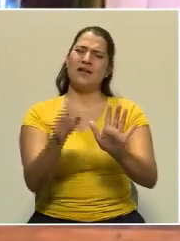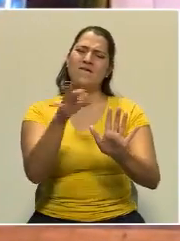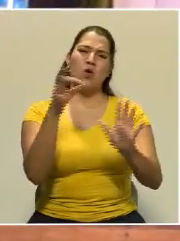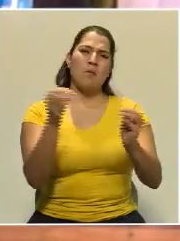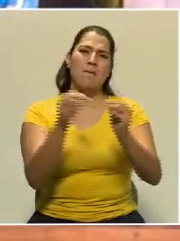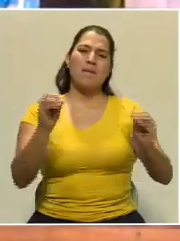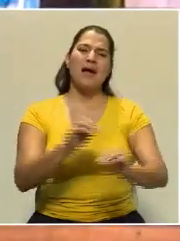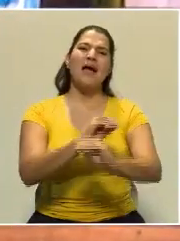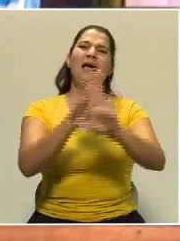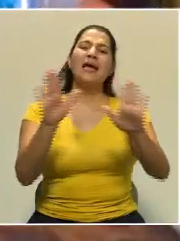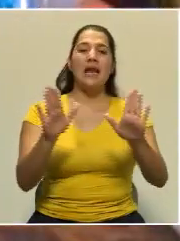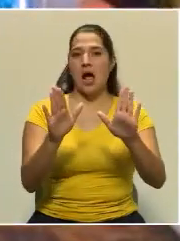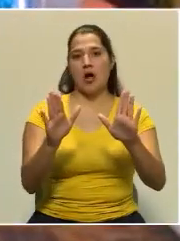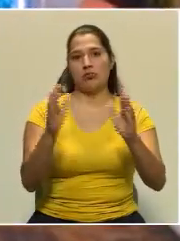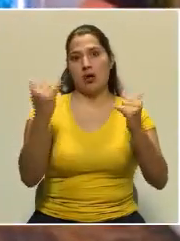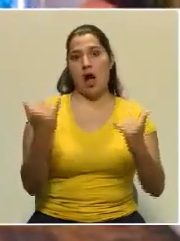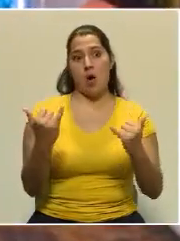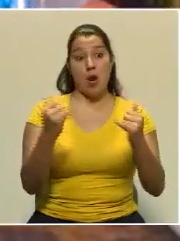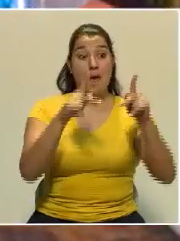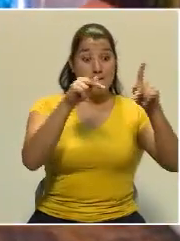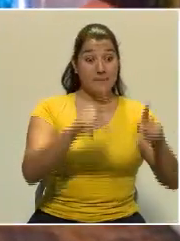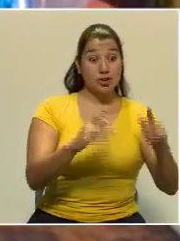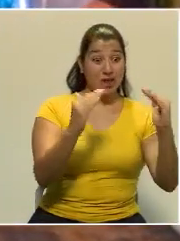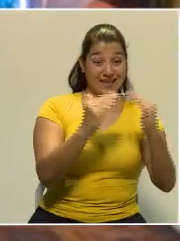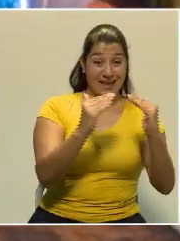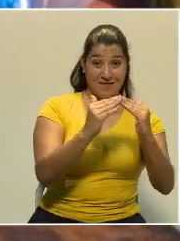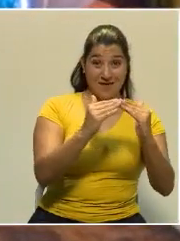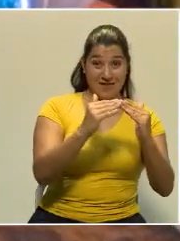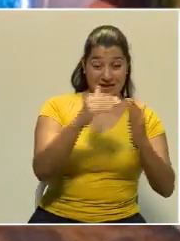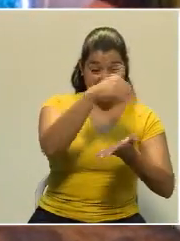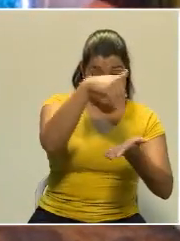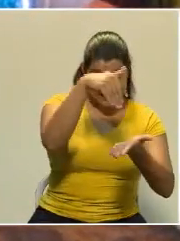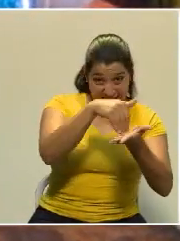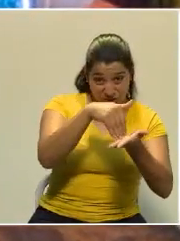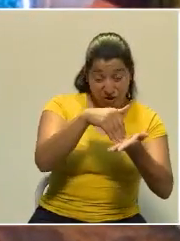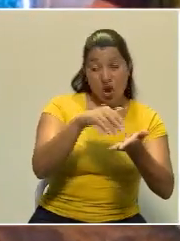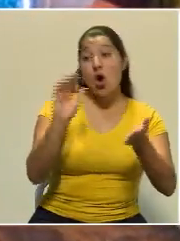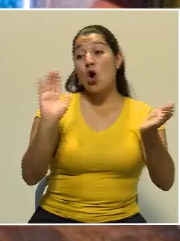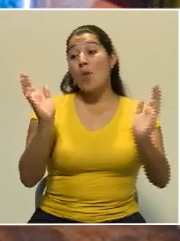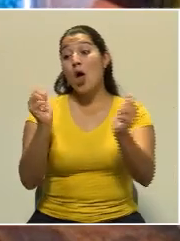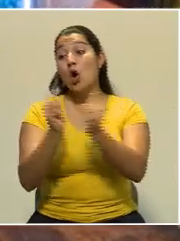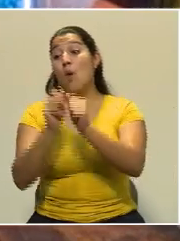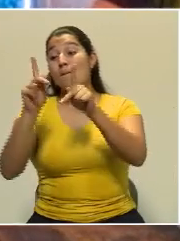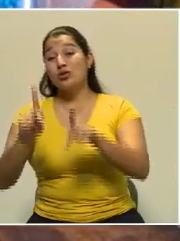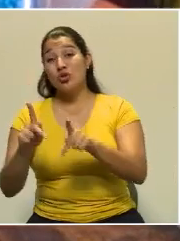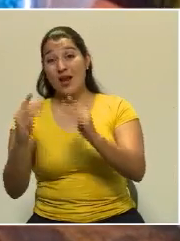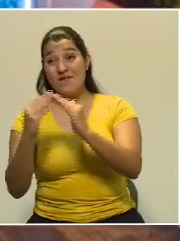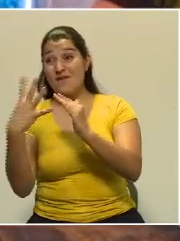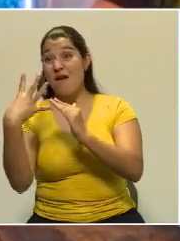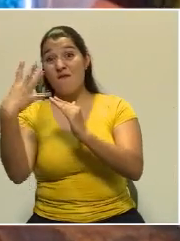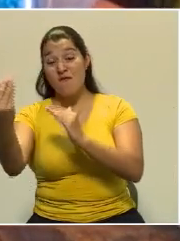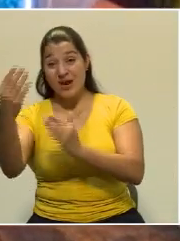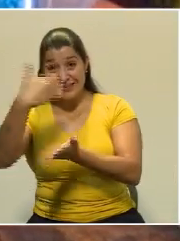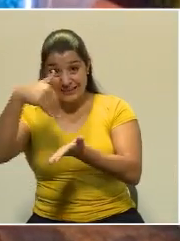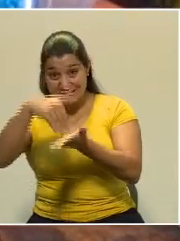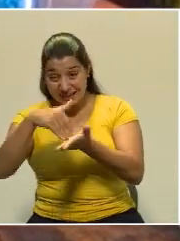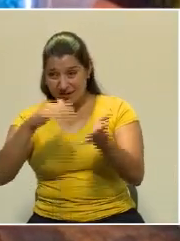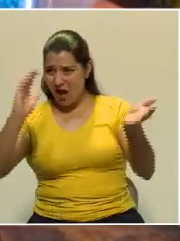marcada la brecha digital que existe entre quienes viven en zonas rurales y urbanas, así como entre quienes tienen mayor cantidad de recursos y quienes